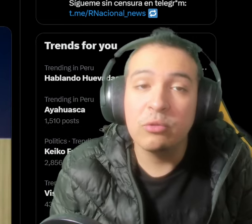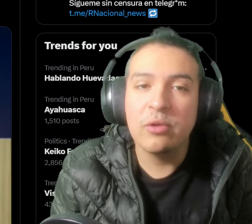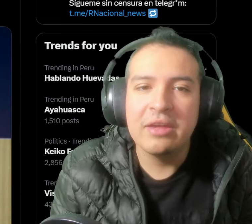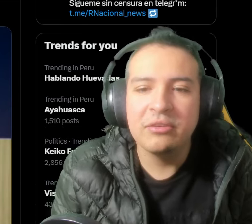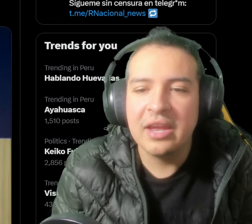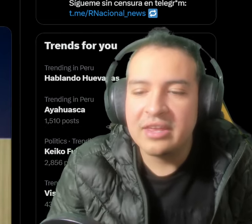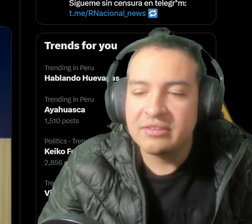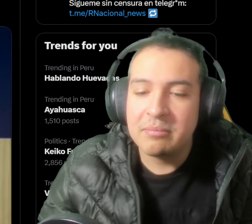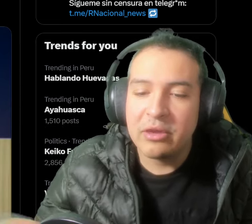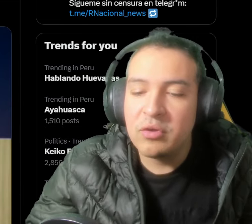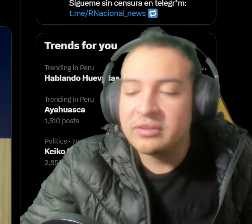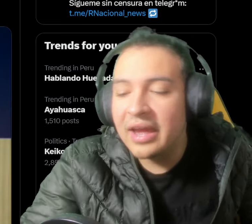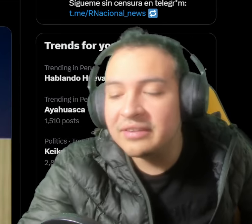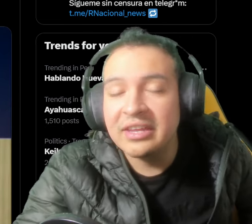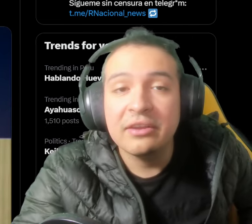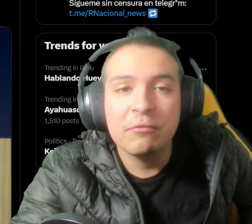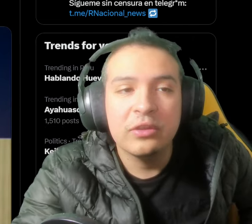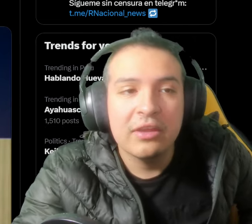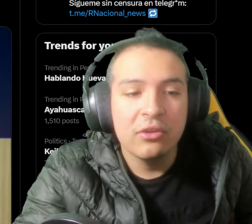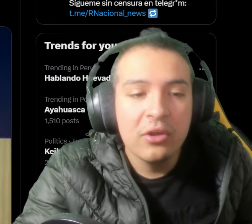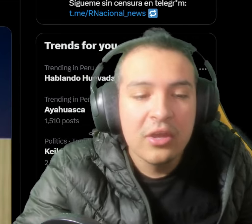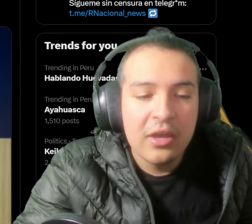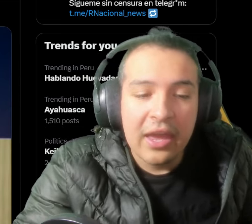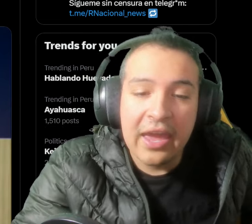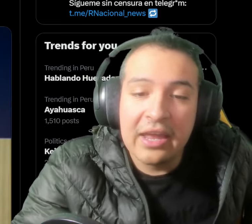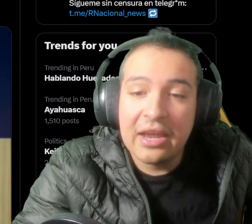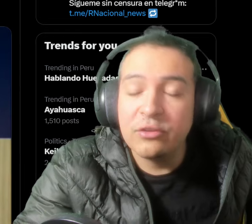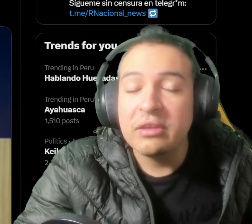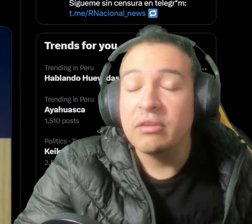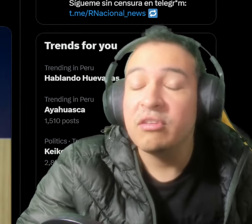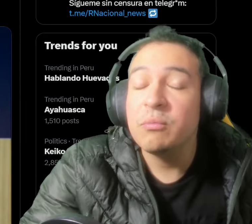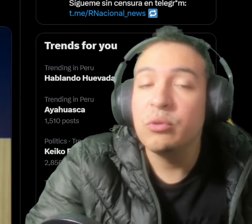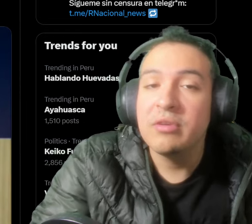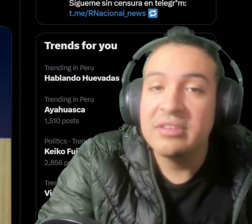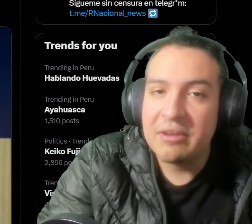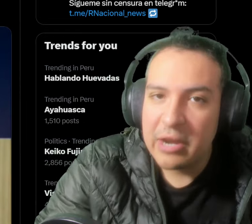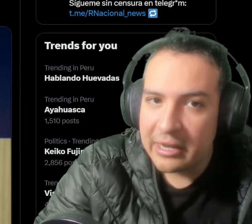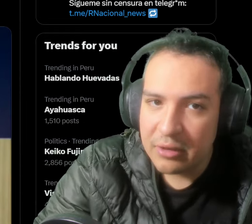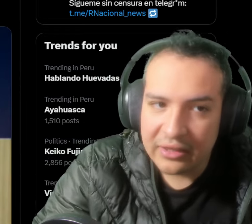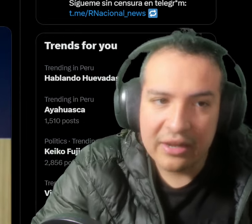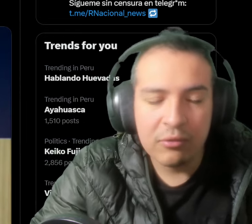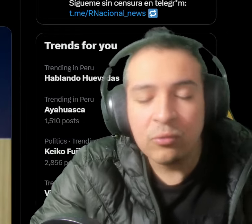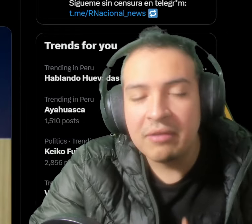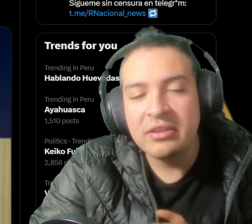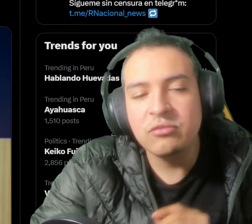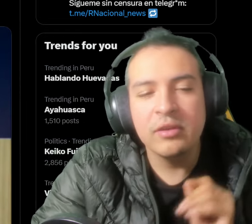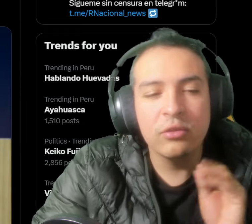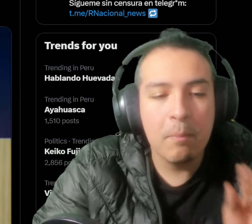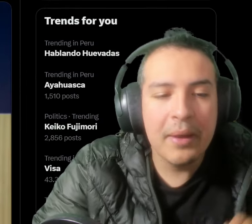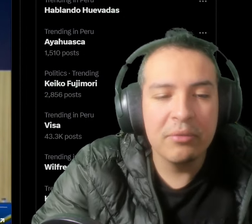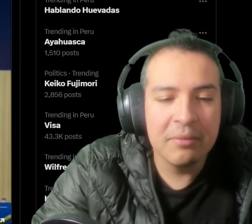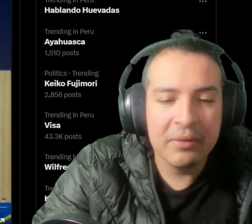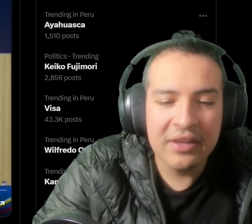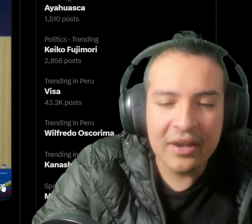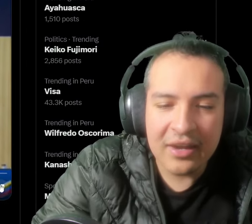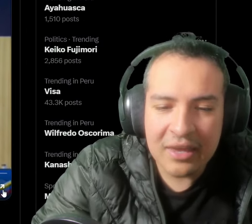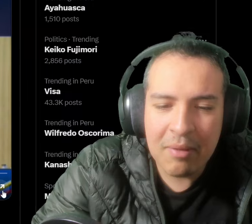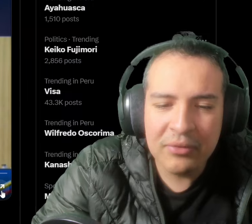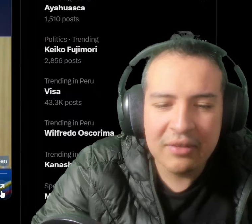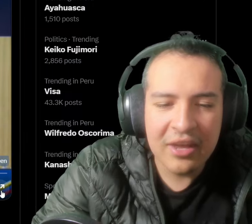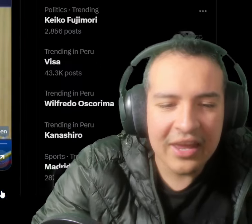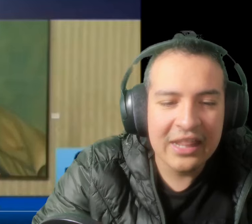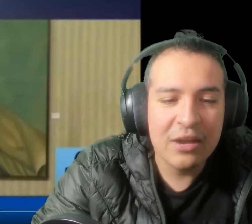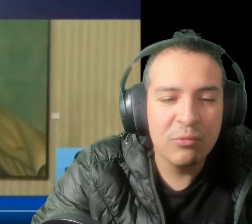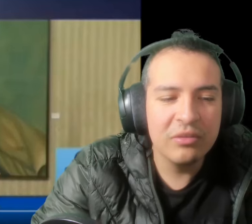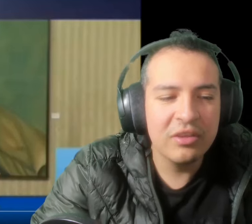programa por tus redes sociales y así me ayudas a seguir difundiendo las noticias desde un punto de vista liberal libertario una vez dicho esto vamos a empezar y